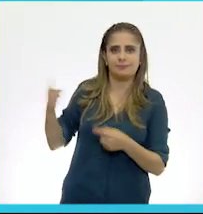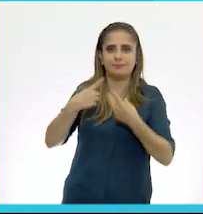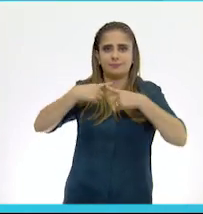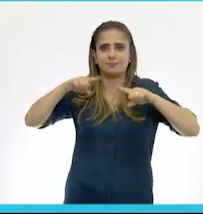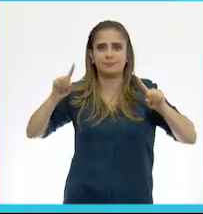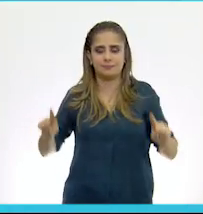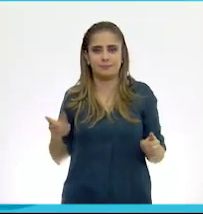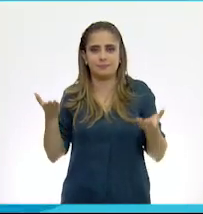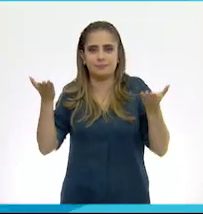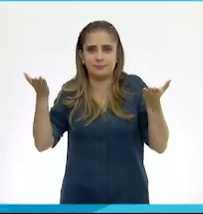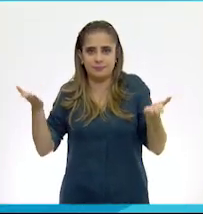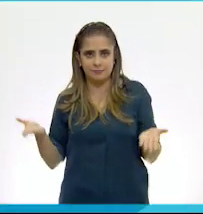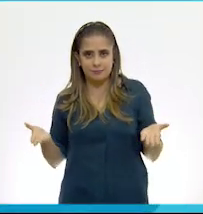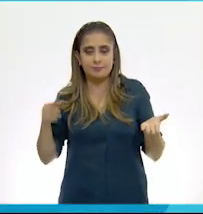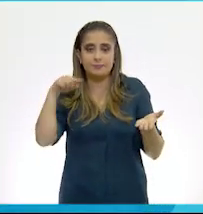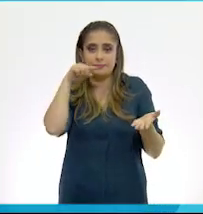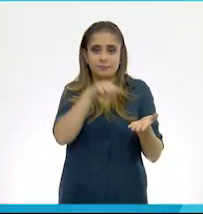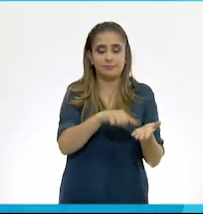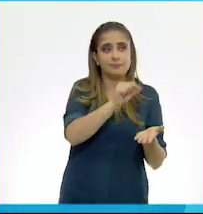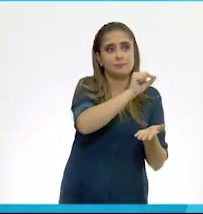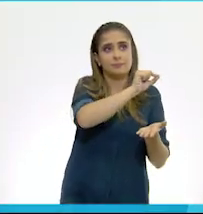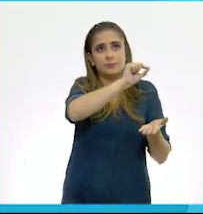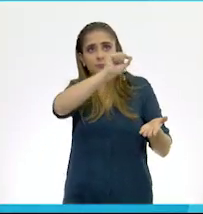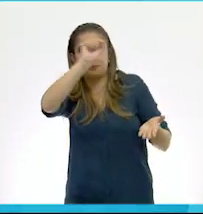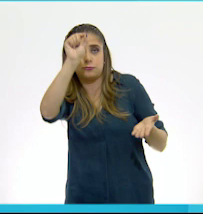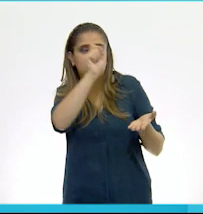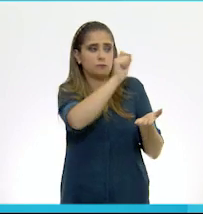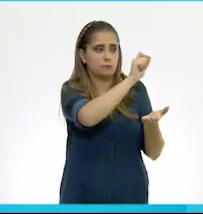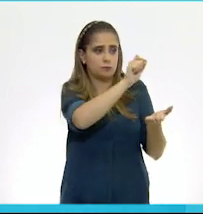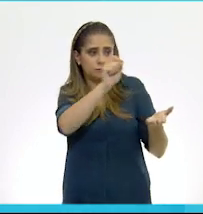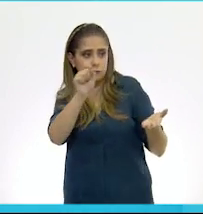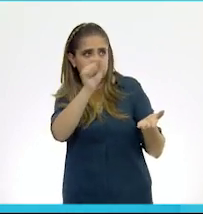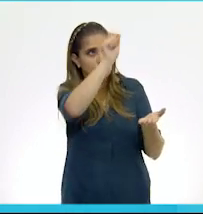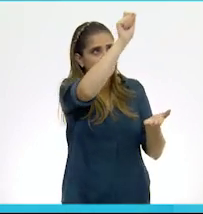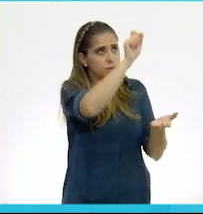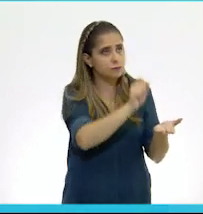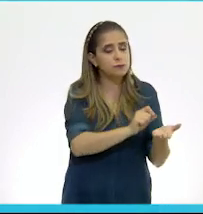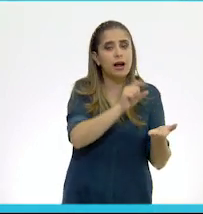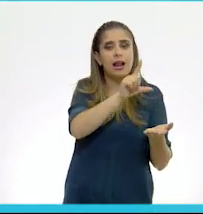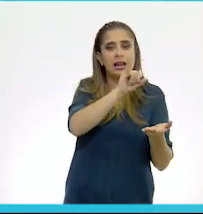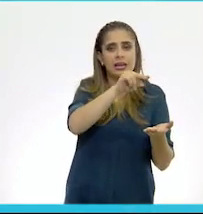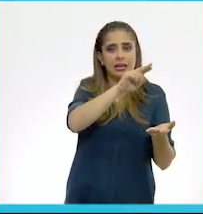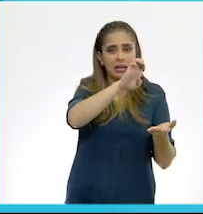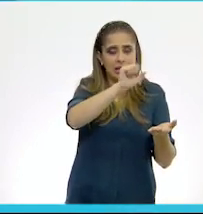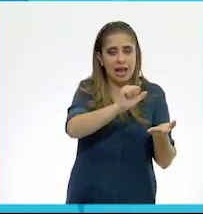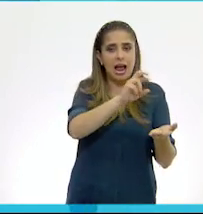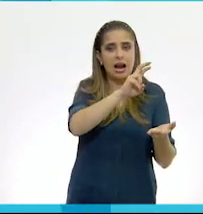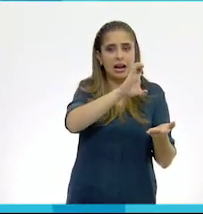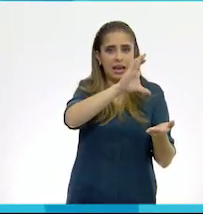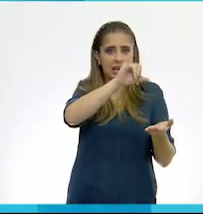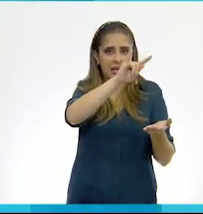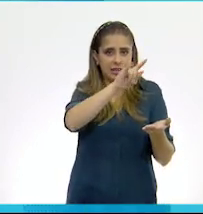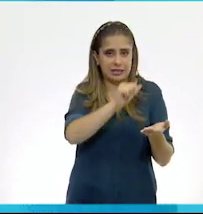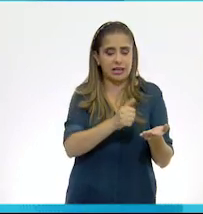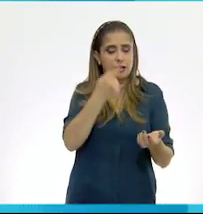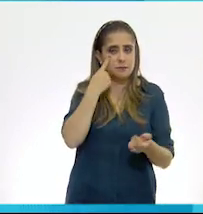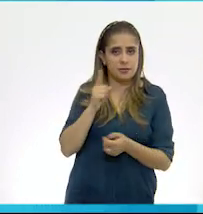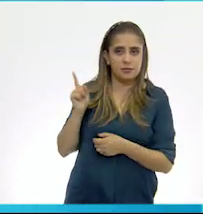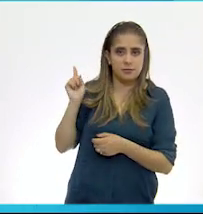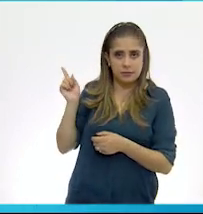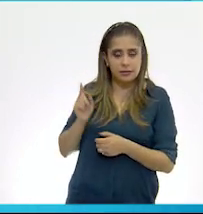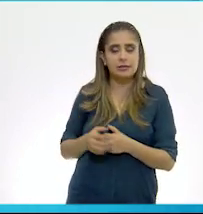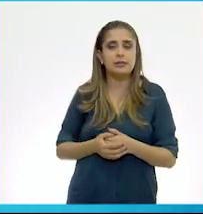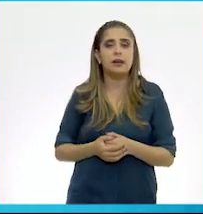las dibujaste, en la parte izquierda donde dice líneas rectas, tenemos cuatro ejemplos de las líneas rectas.